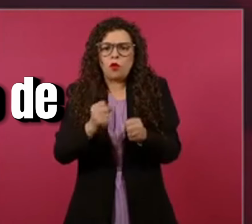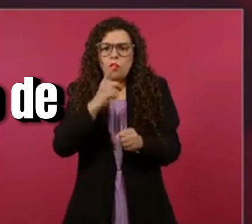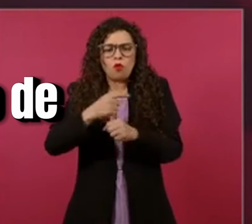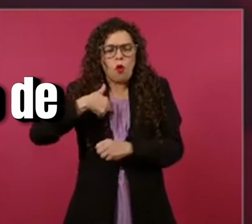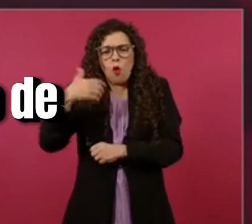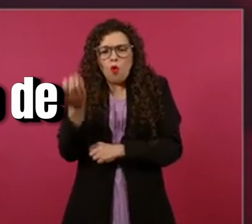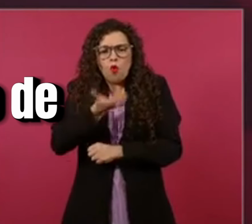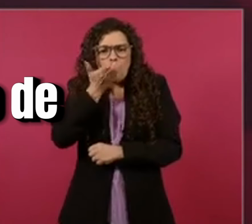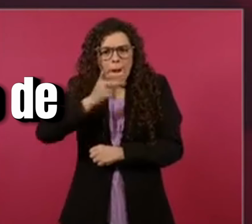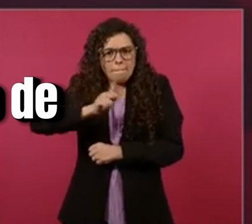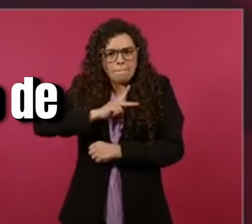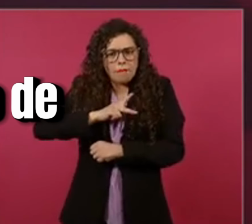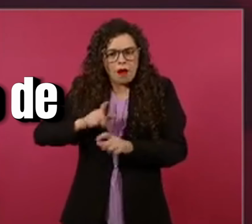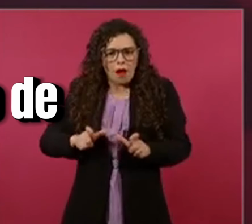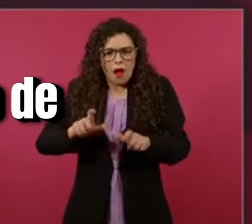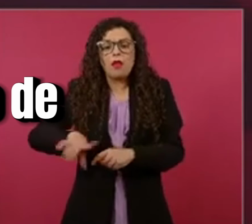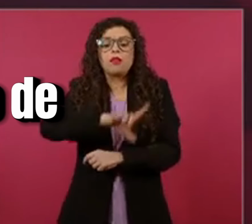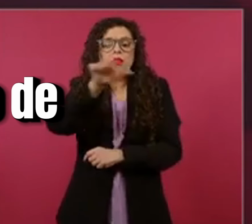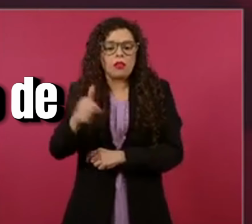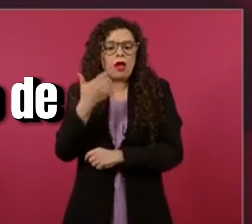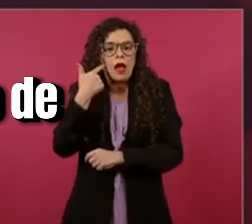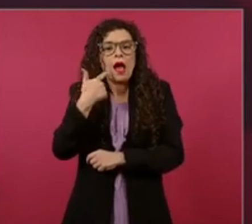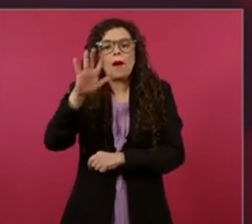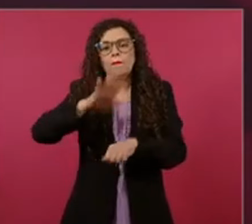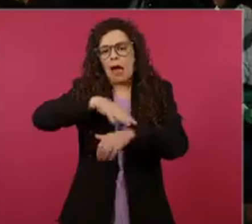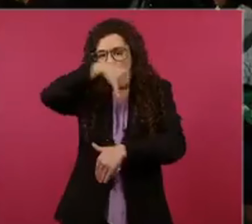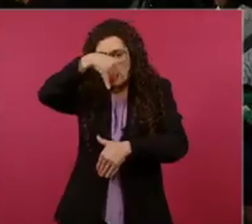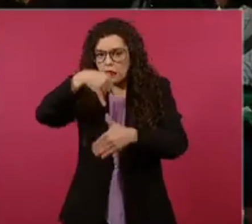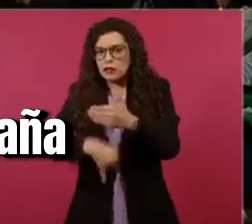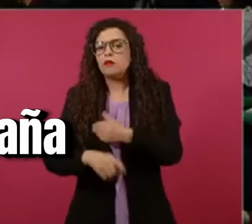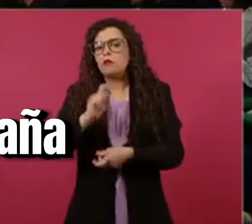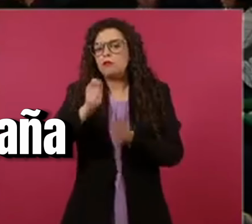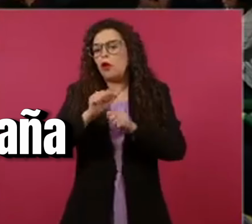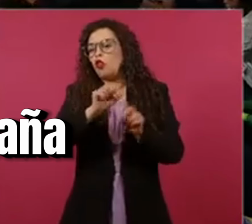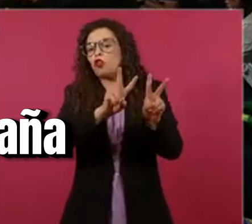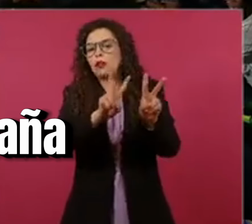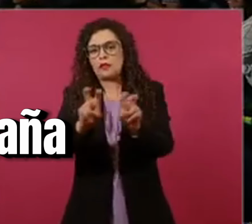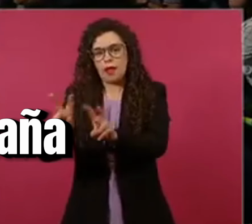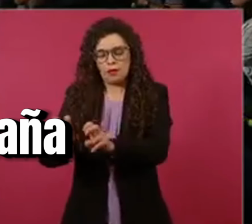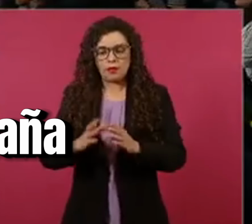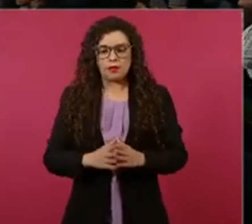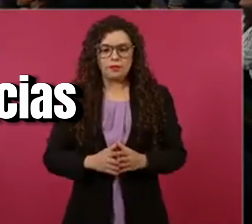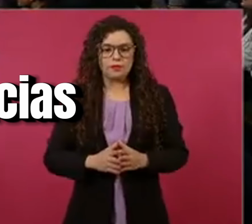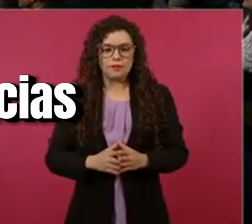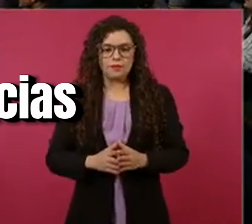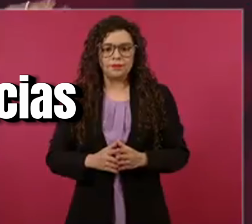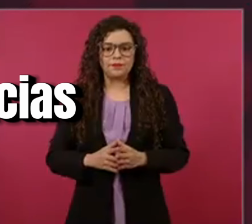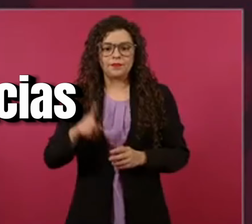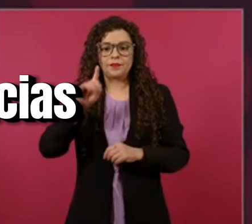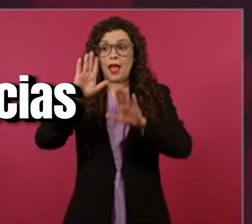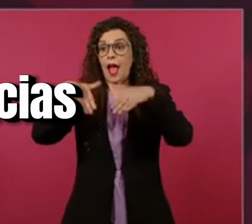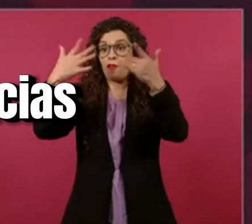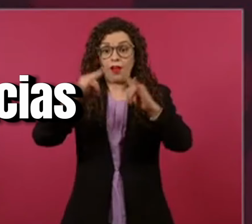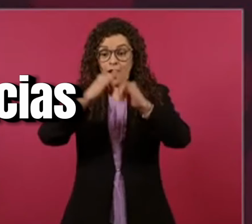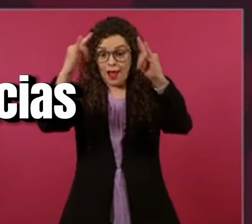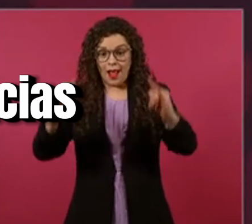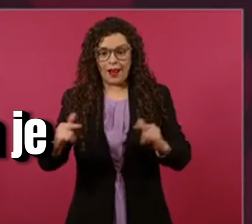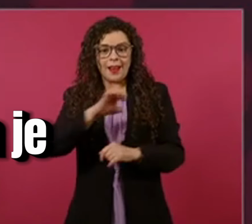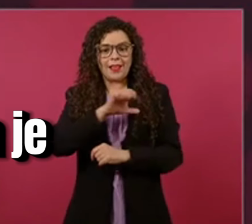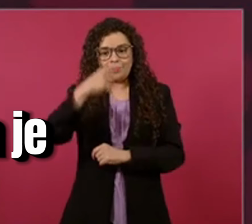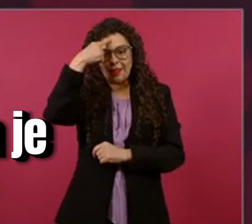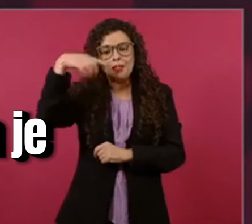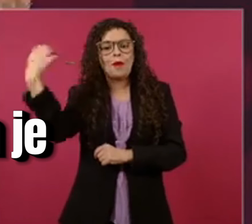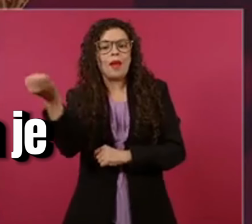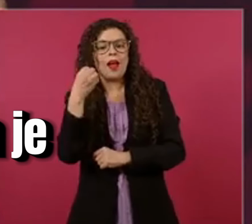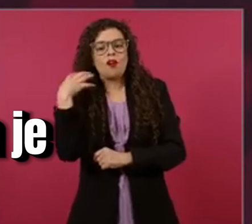y ya posteriormente iremos hablando de todo lo demás. Ya montamos ahí en la Casa de Campaña un espacio especial para las conferencias de prensa,